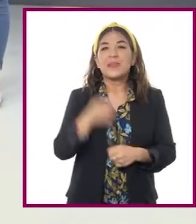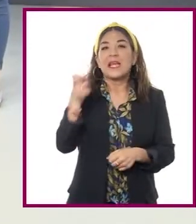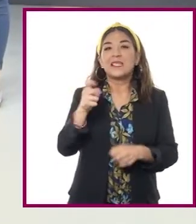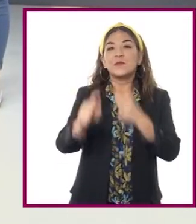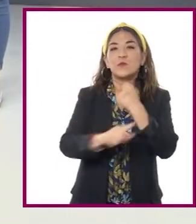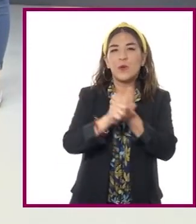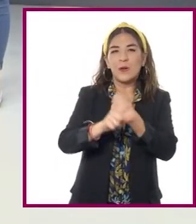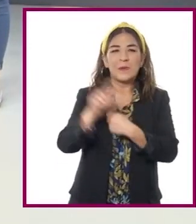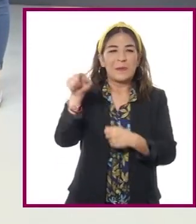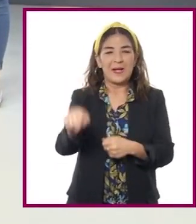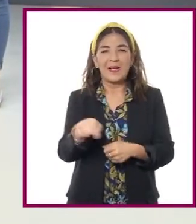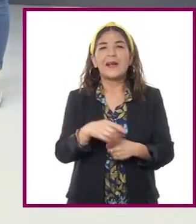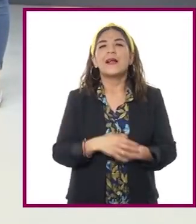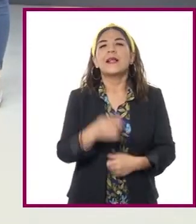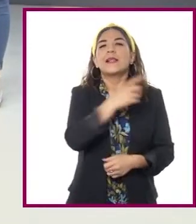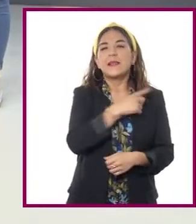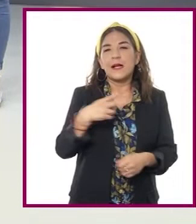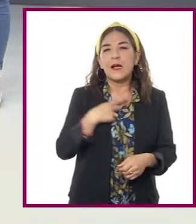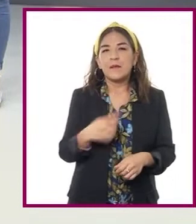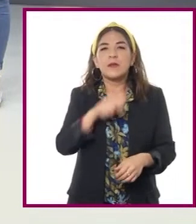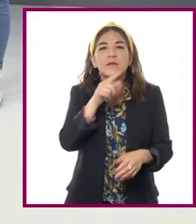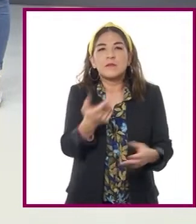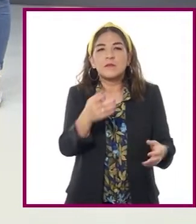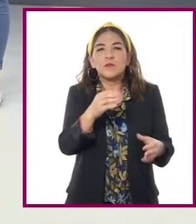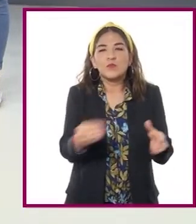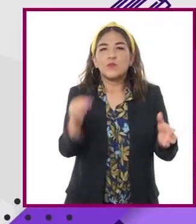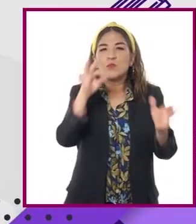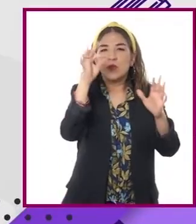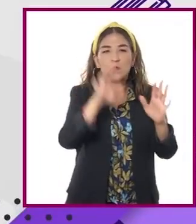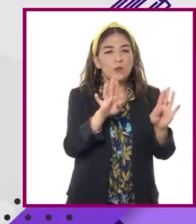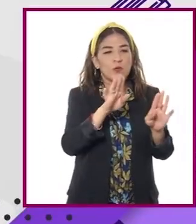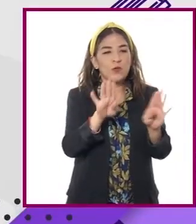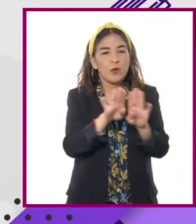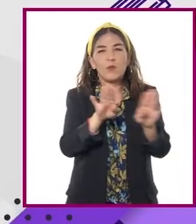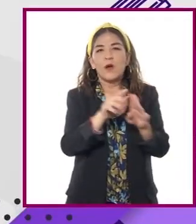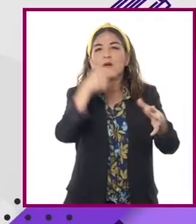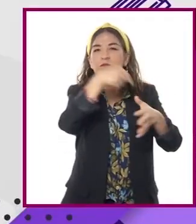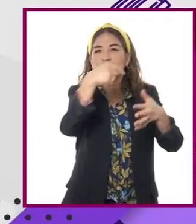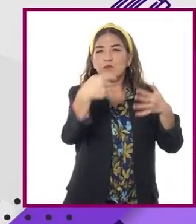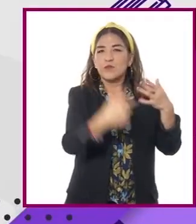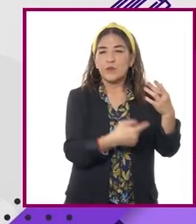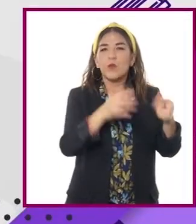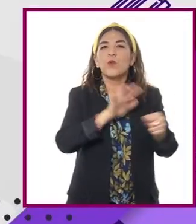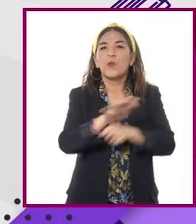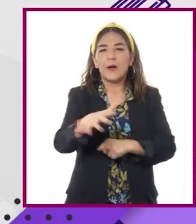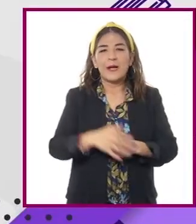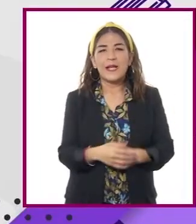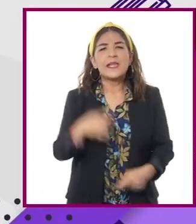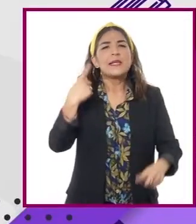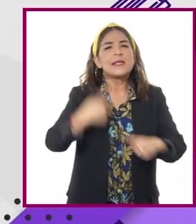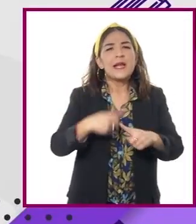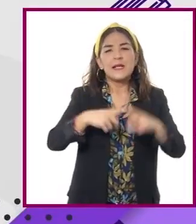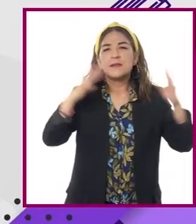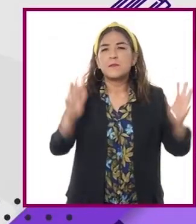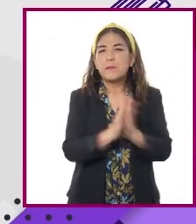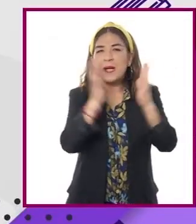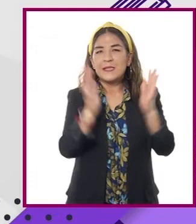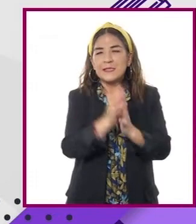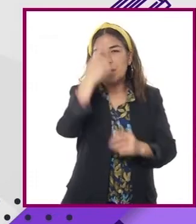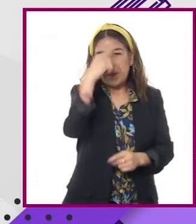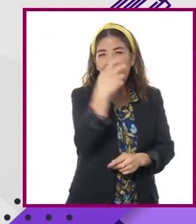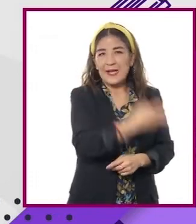situación planteada, debemos ubicar los siguientes puntos. ¿Quiénes participan en esta